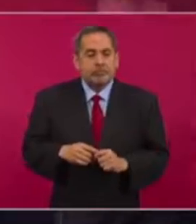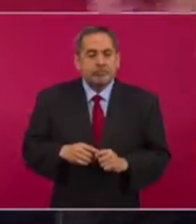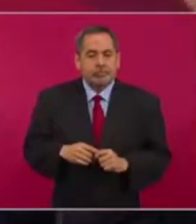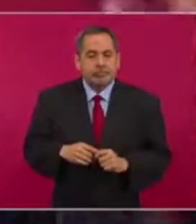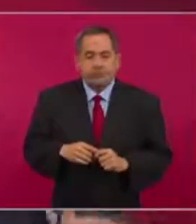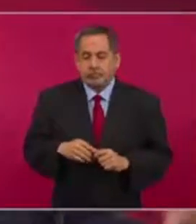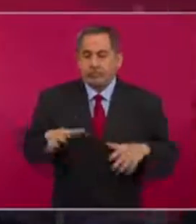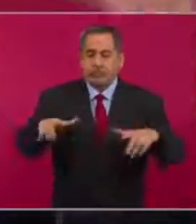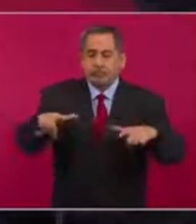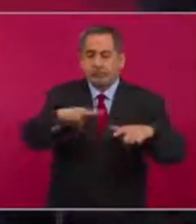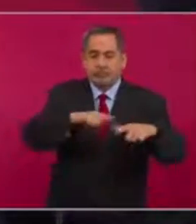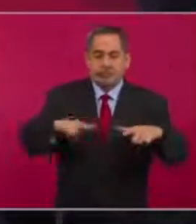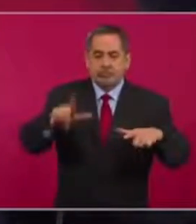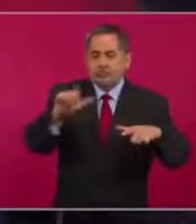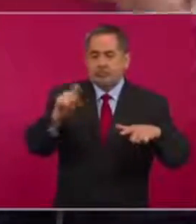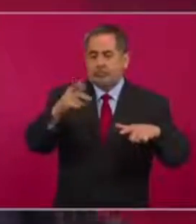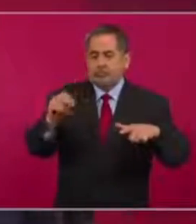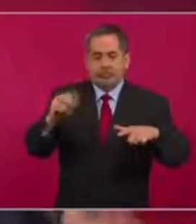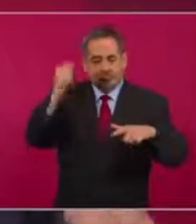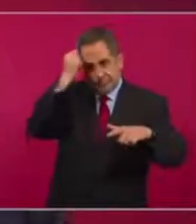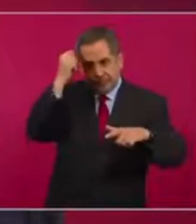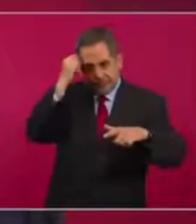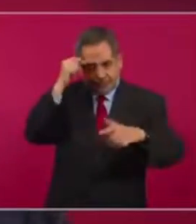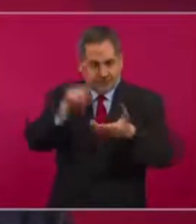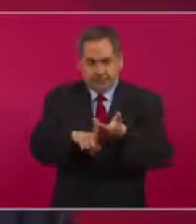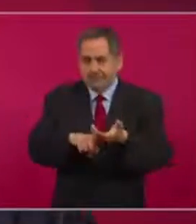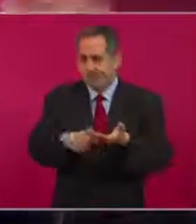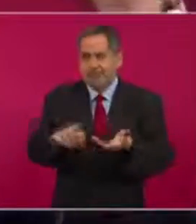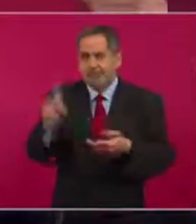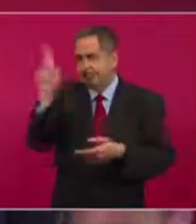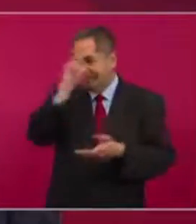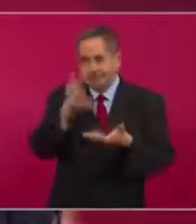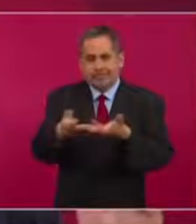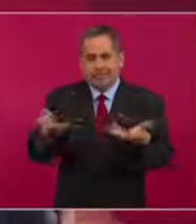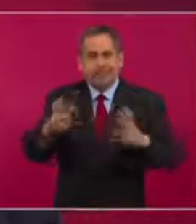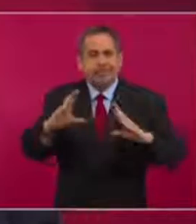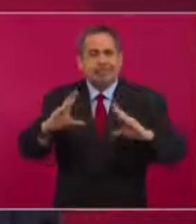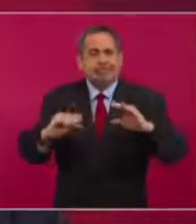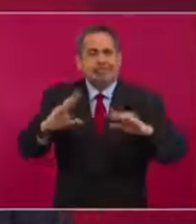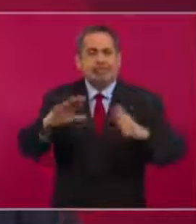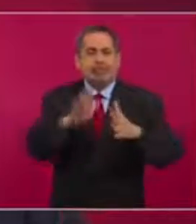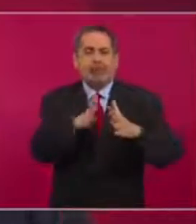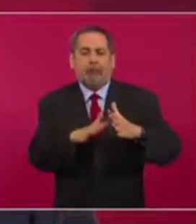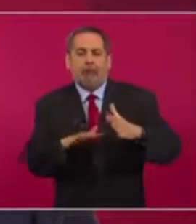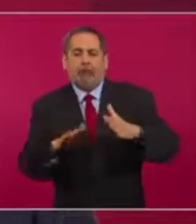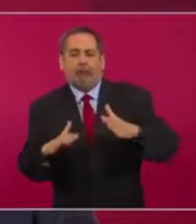el lago de Texcoco, en el peor sitio, se iba a hundir.